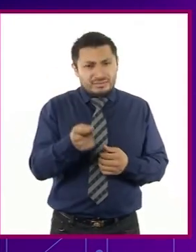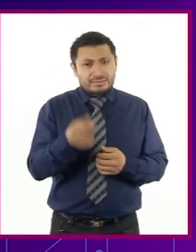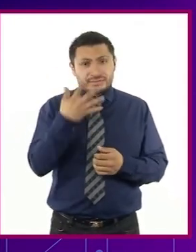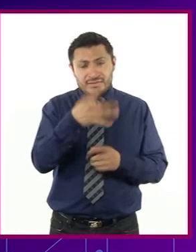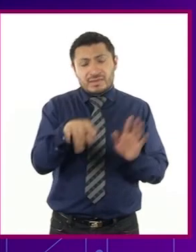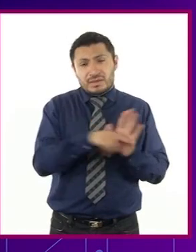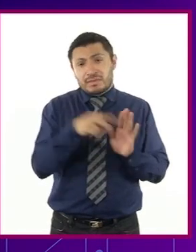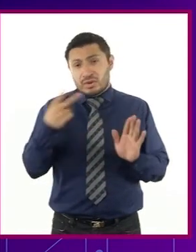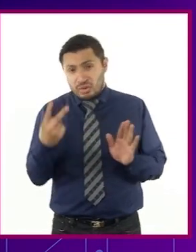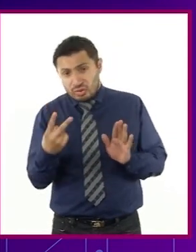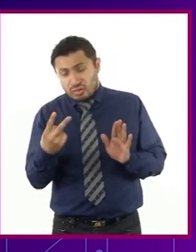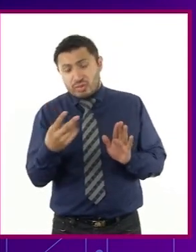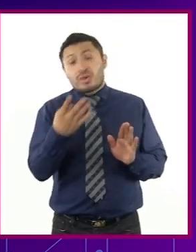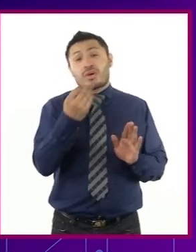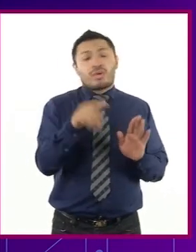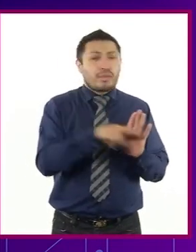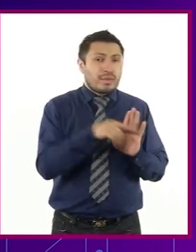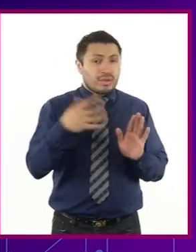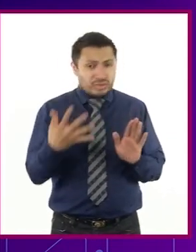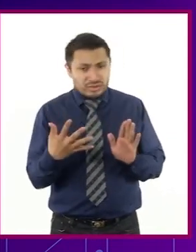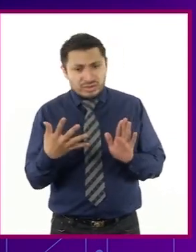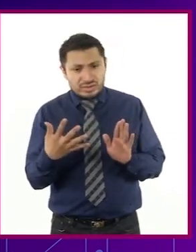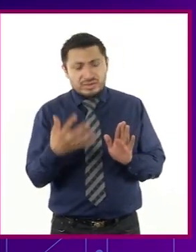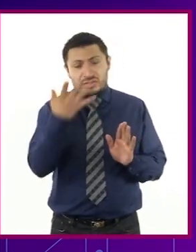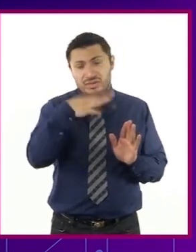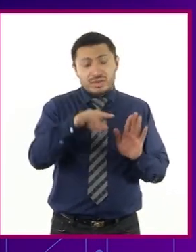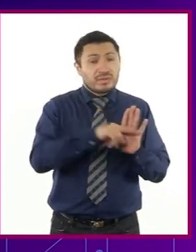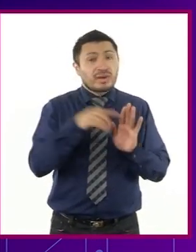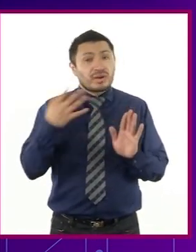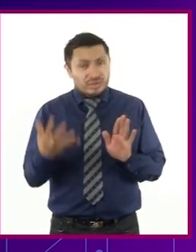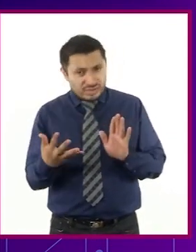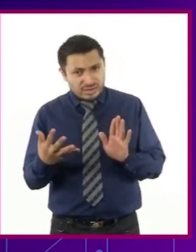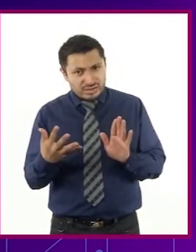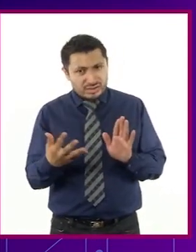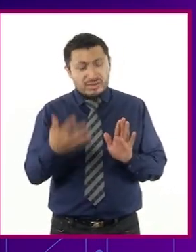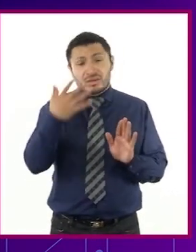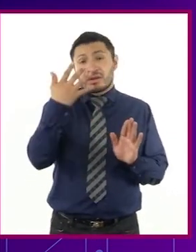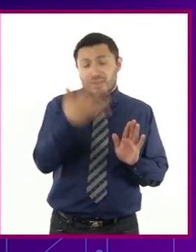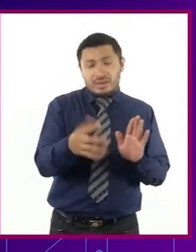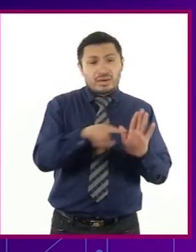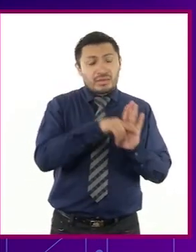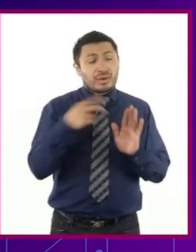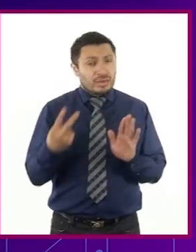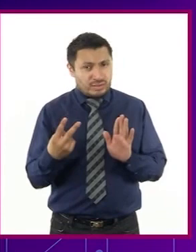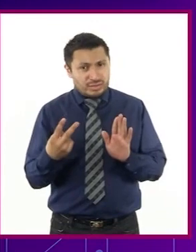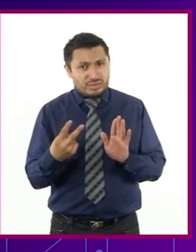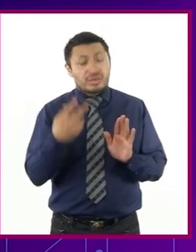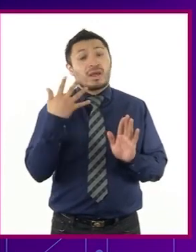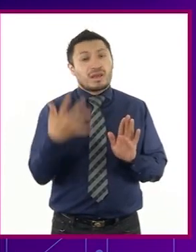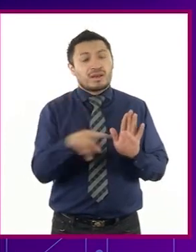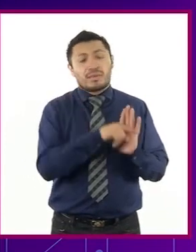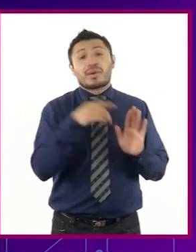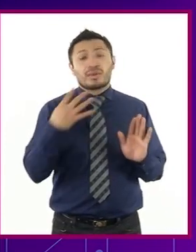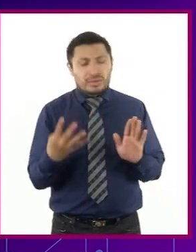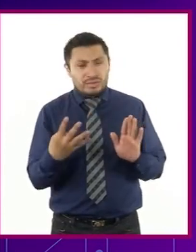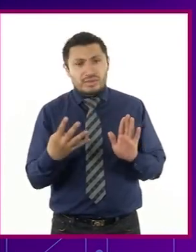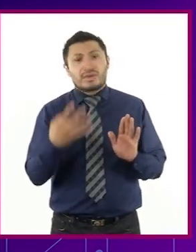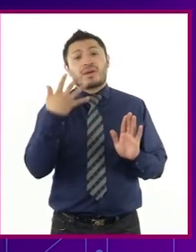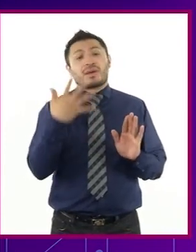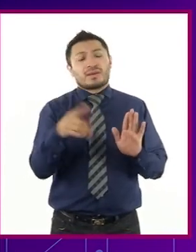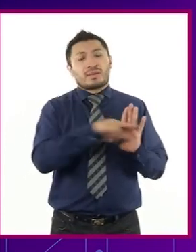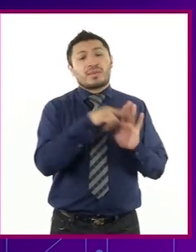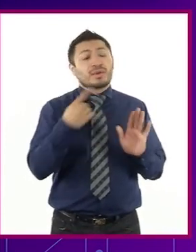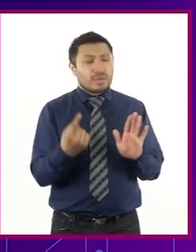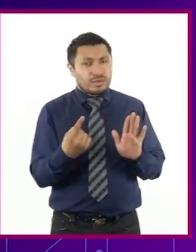5 menos 2, 9 menos 5, 10 menos 5, 5 menos 2, 5 menos 4, 5 menos